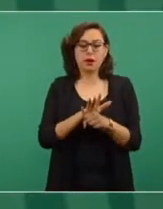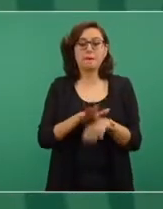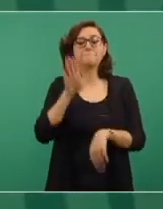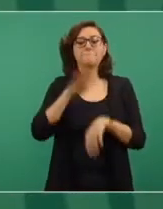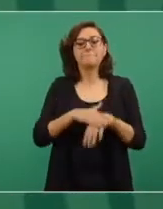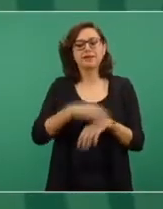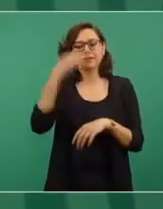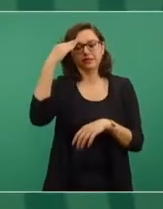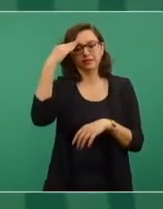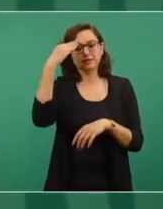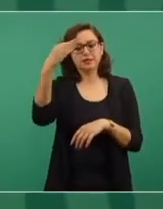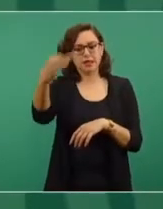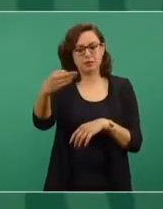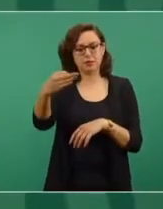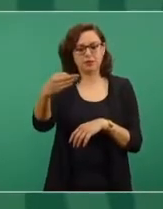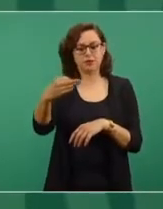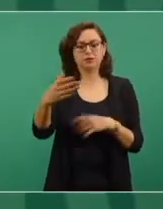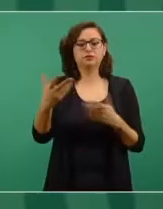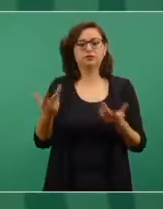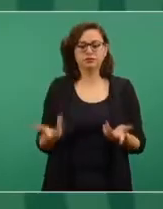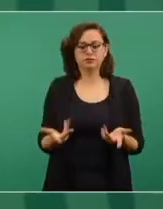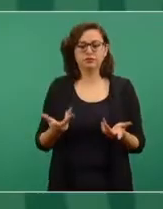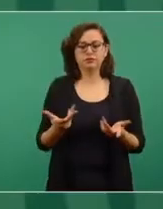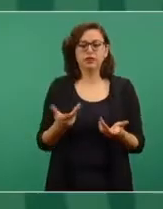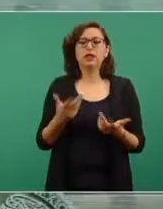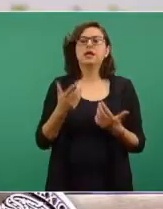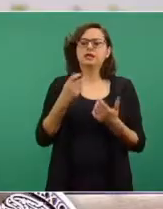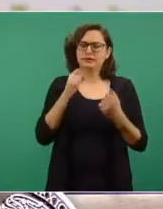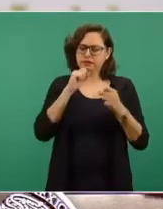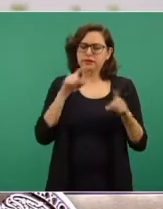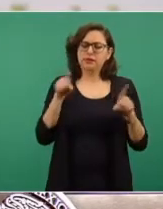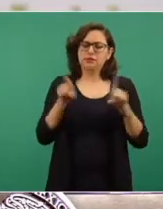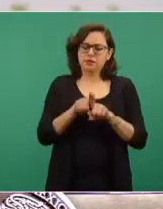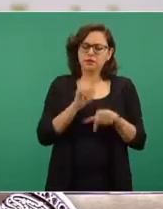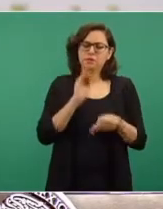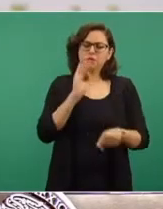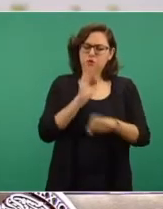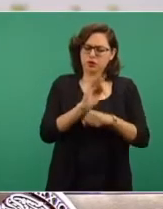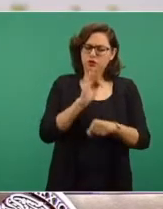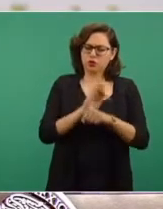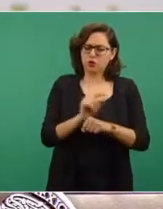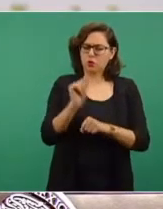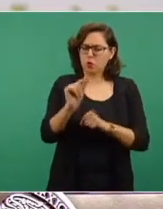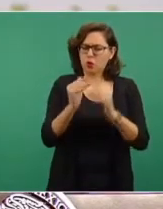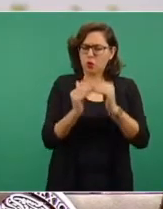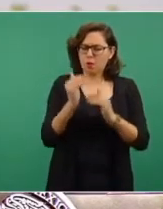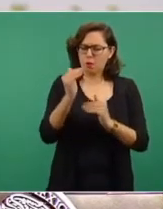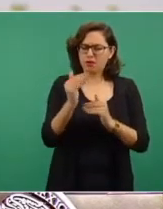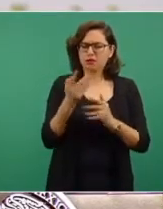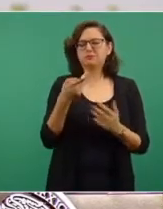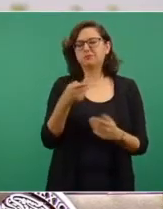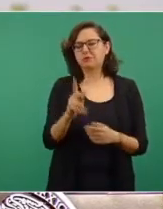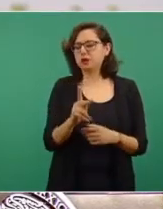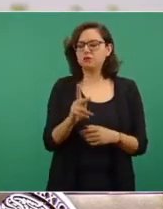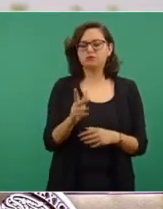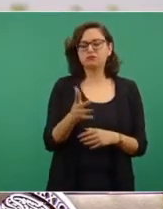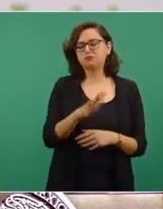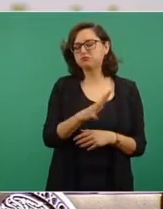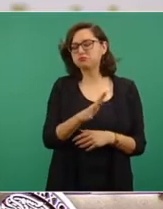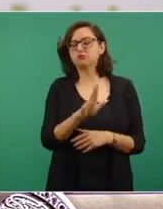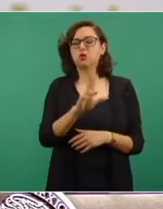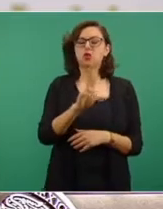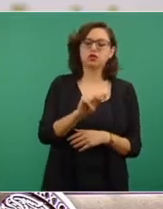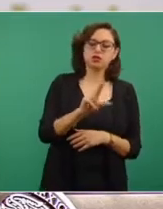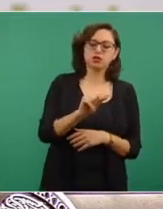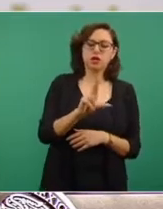la duración de la inmunidad. Desde luego aumenta un poco más entre la primera y la segunda dosis, pero cerca de 80-85% del